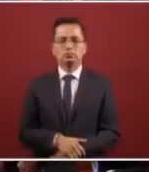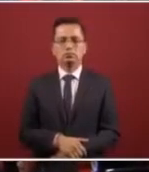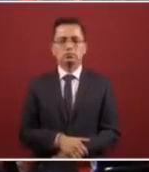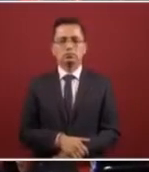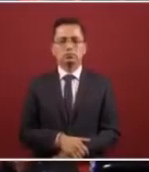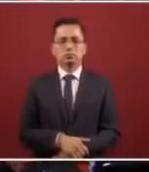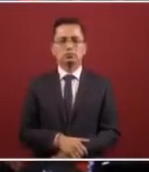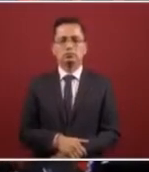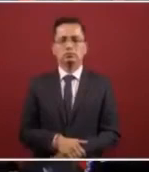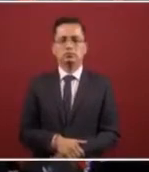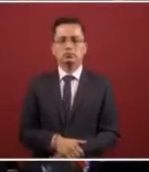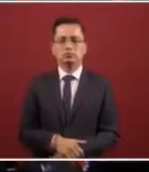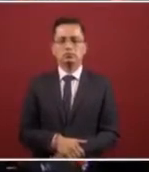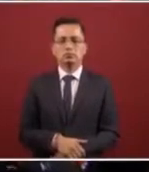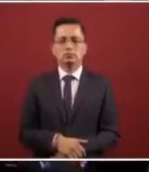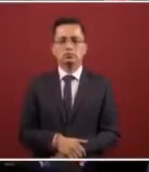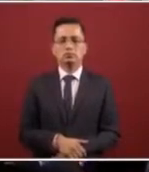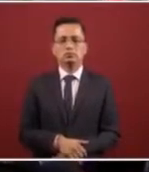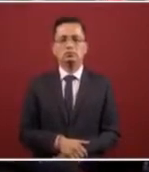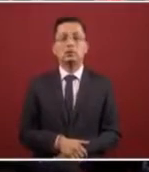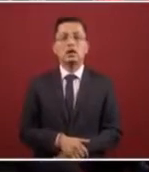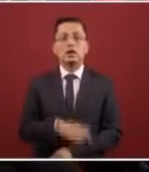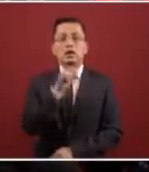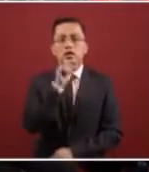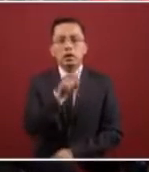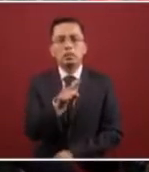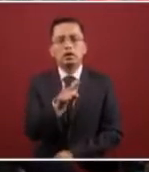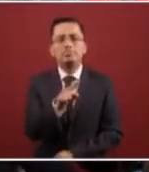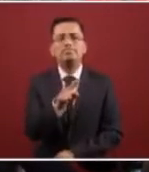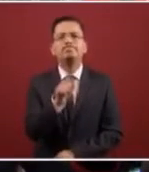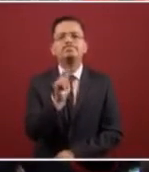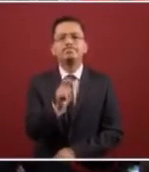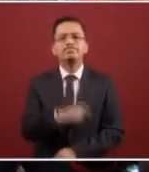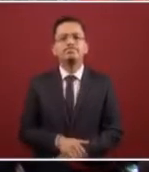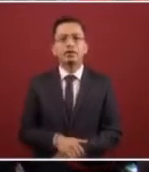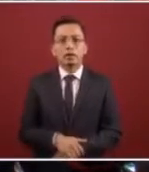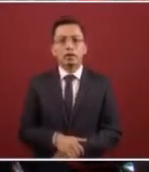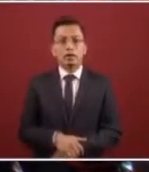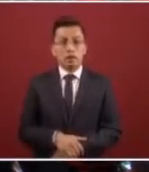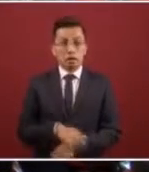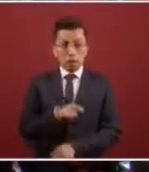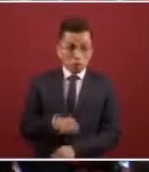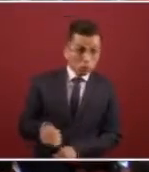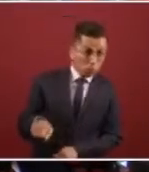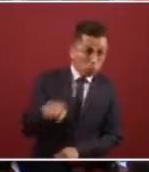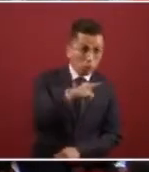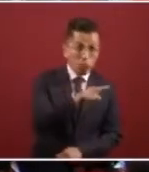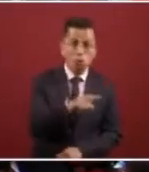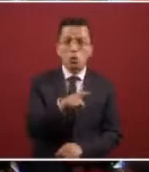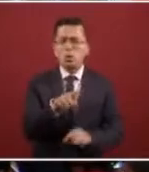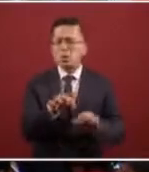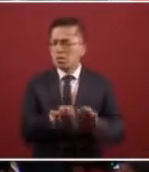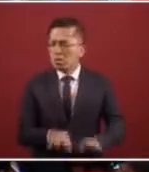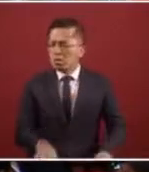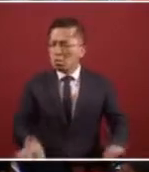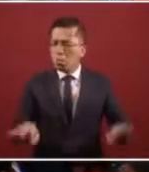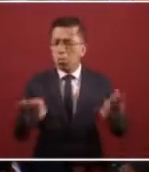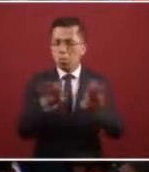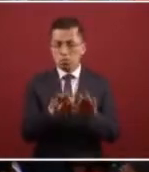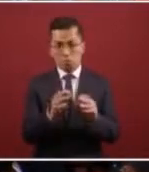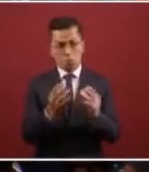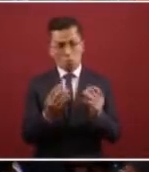Y quienes son muy importantes también por lo que hacen,